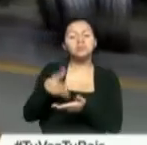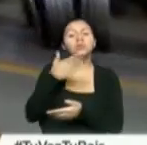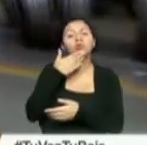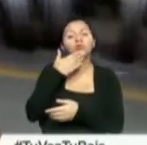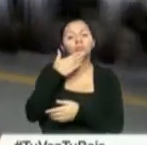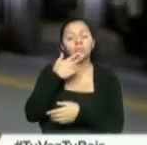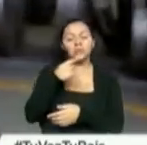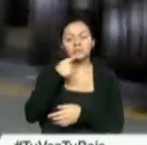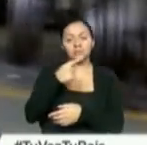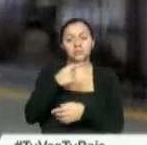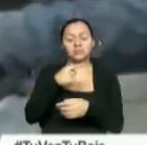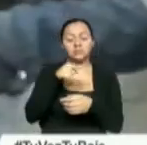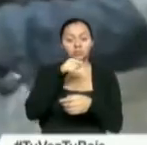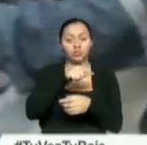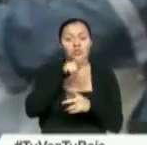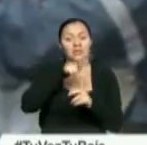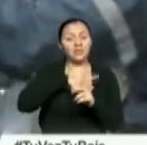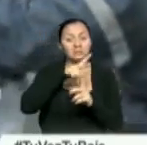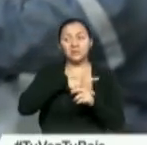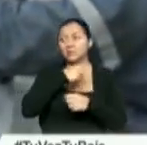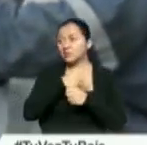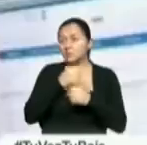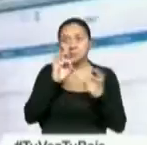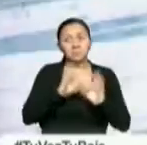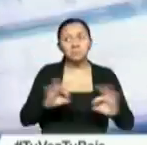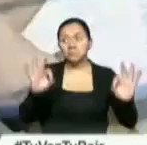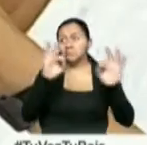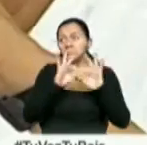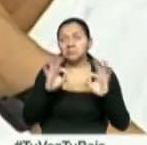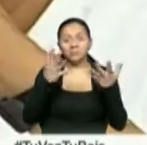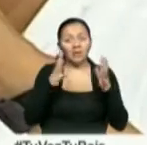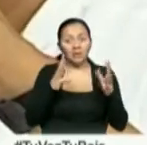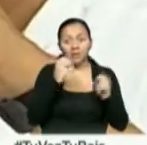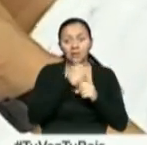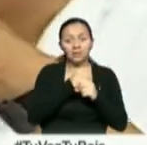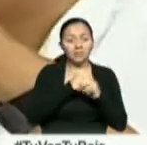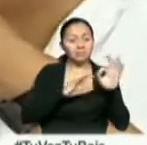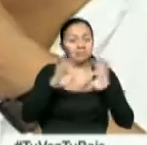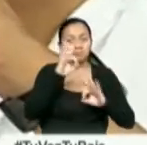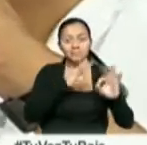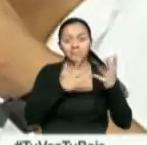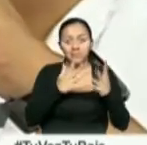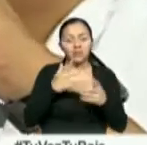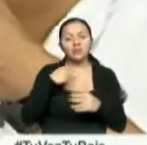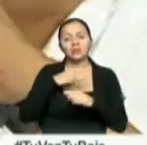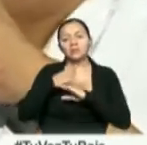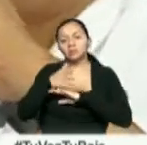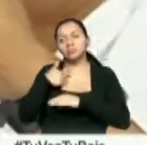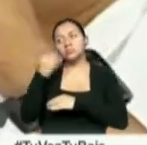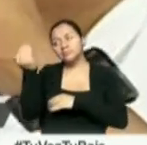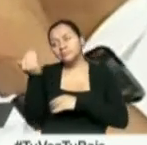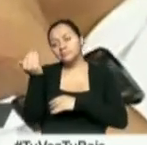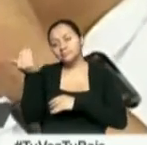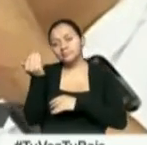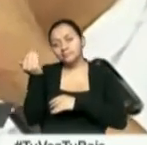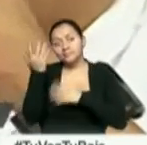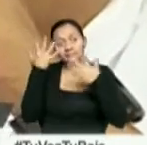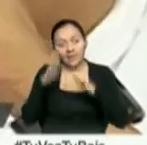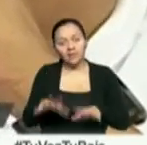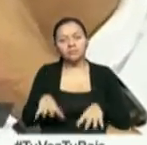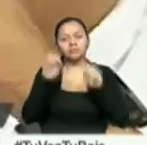partir del día 91 de haber estado cesante de acuerdo a la ley de estos ciudadanos que se beneficie a seguro de desempleo en tres meses obtienen